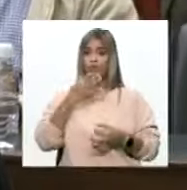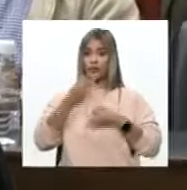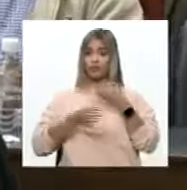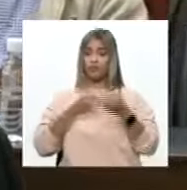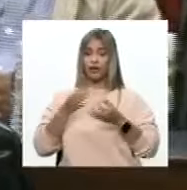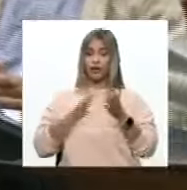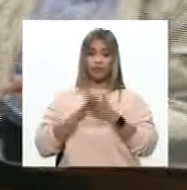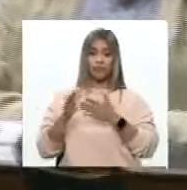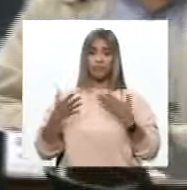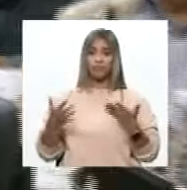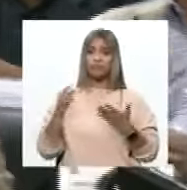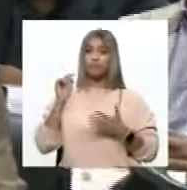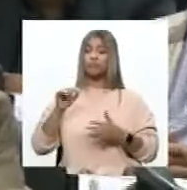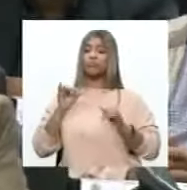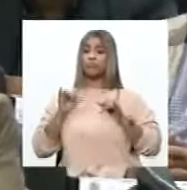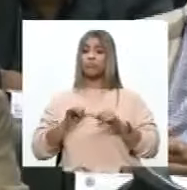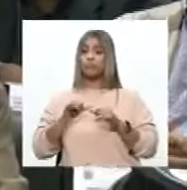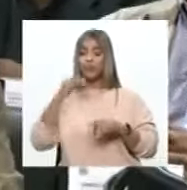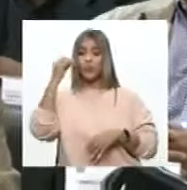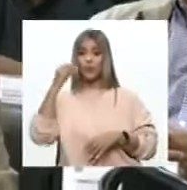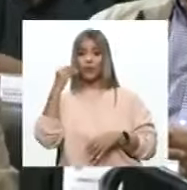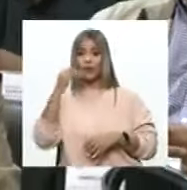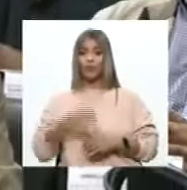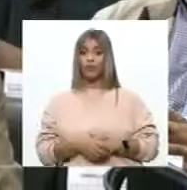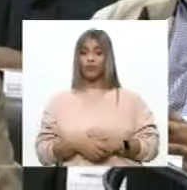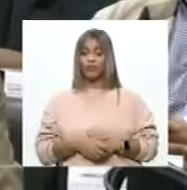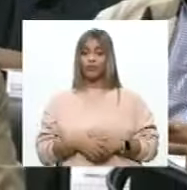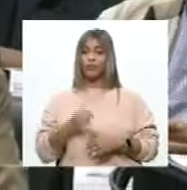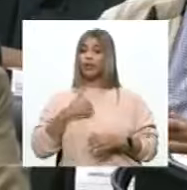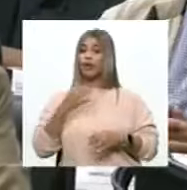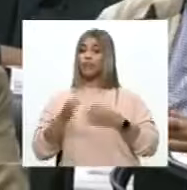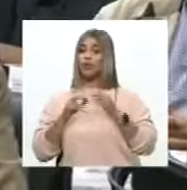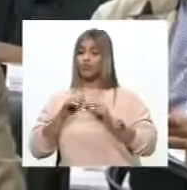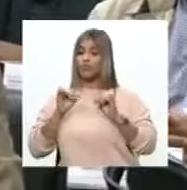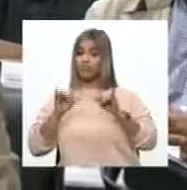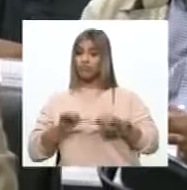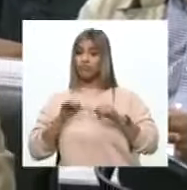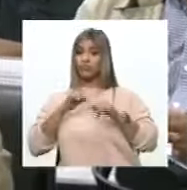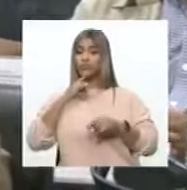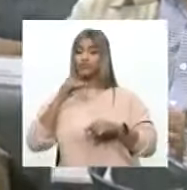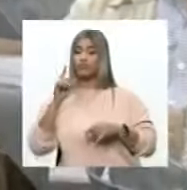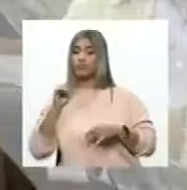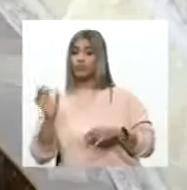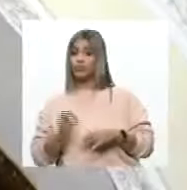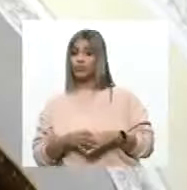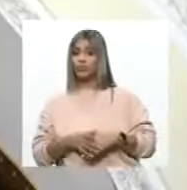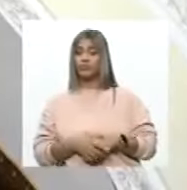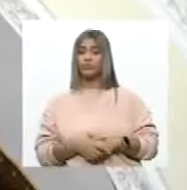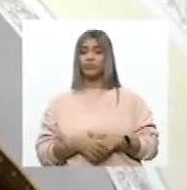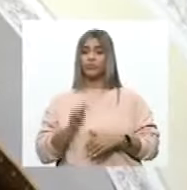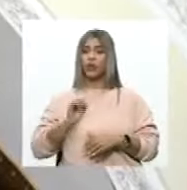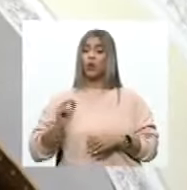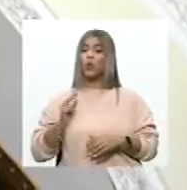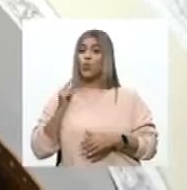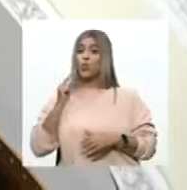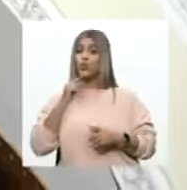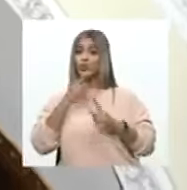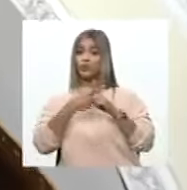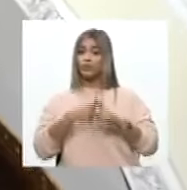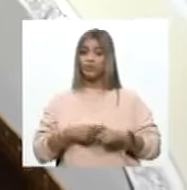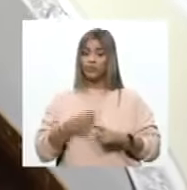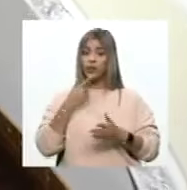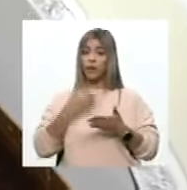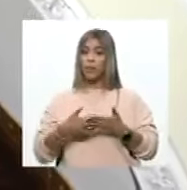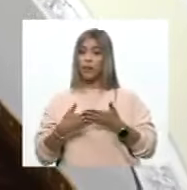En función de estas consideraciones y destacando nuevamente la calidad en el uso de los recursos que